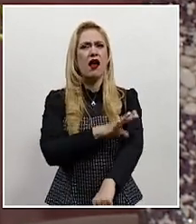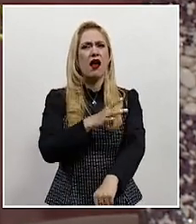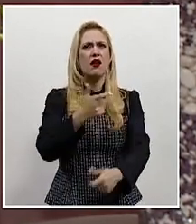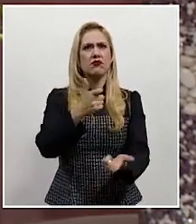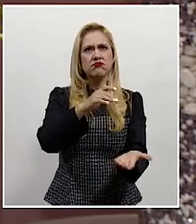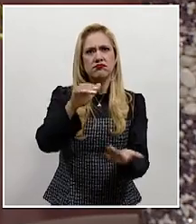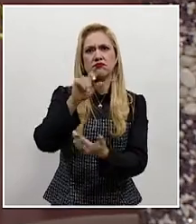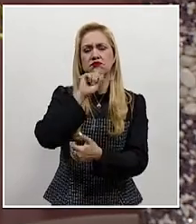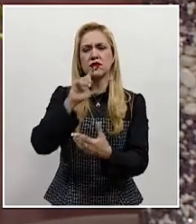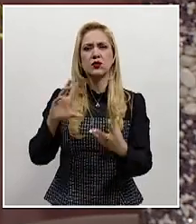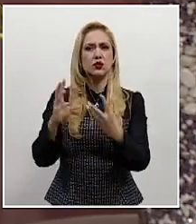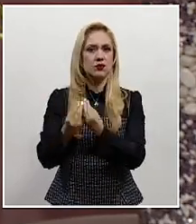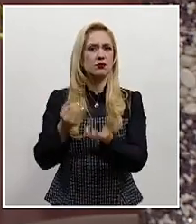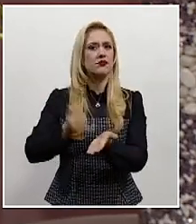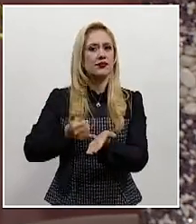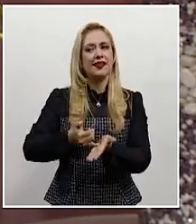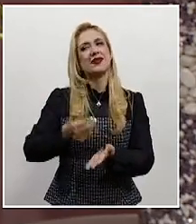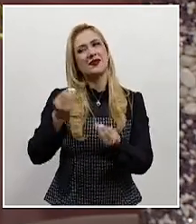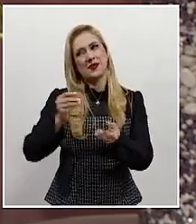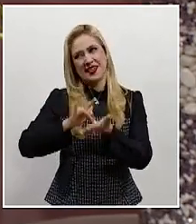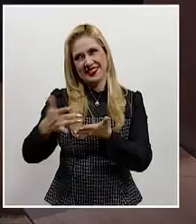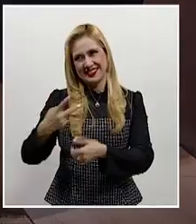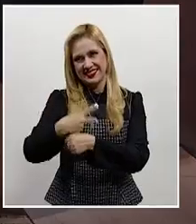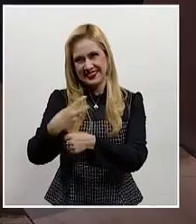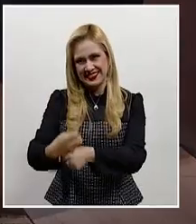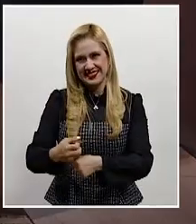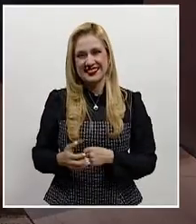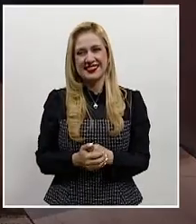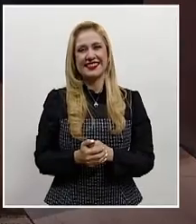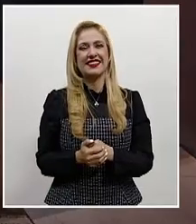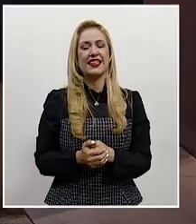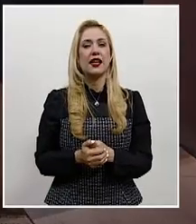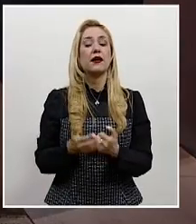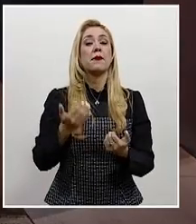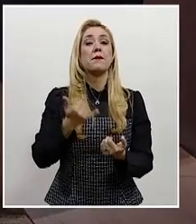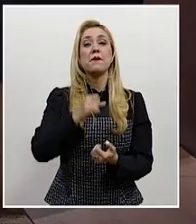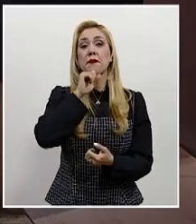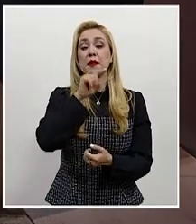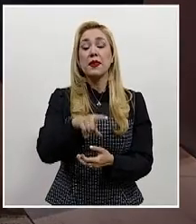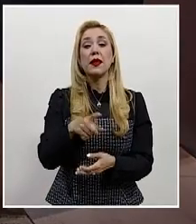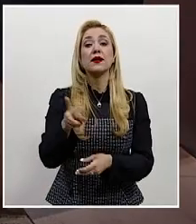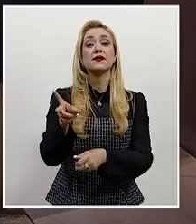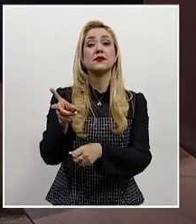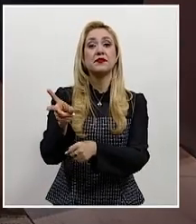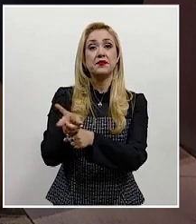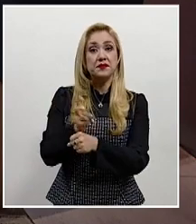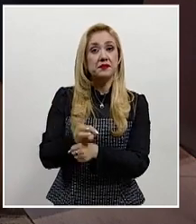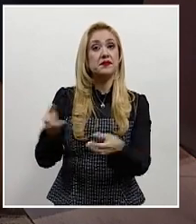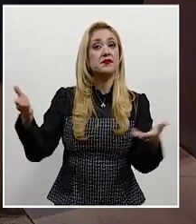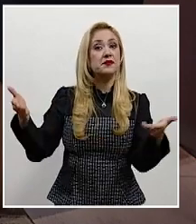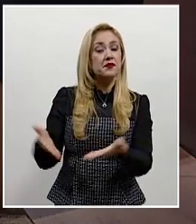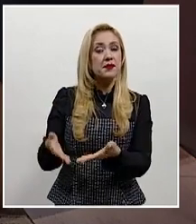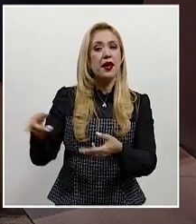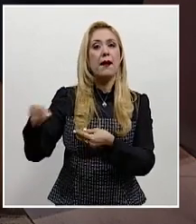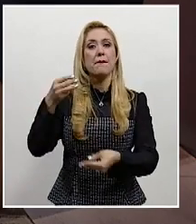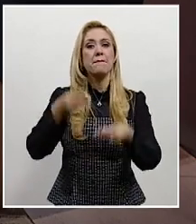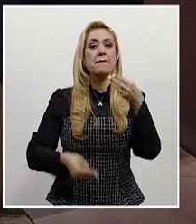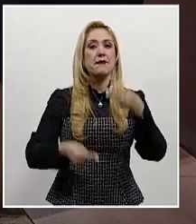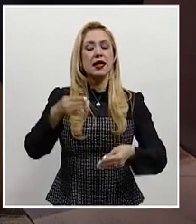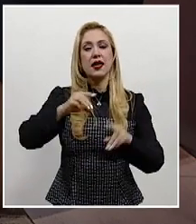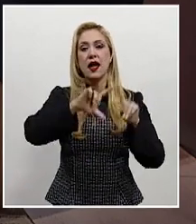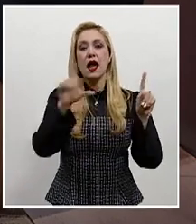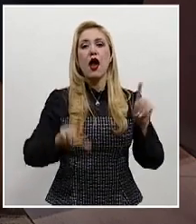Bienvenida. Muchas gracias, Vero. Es un gusto estar aquí con ustedes. Y también nos acompaña y nos da mucho gusto presentarles a la magistrada